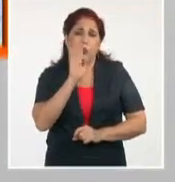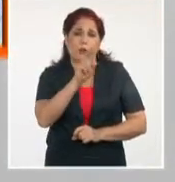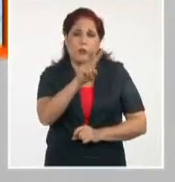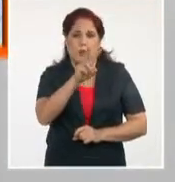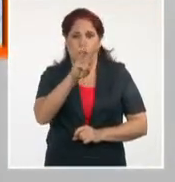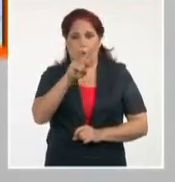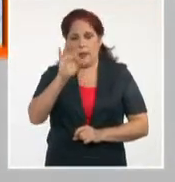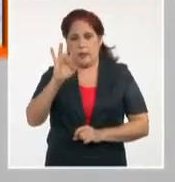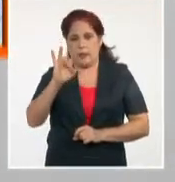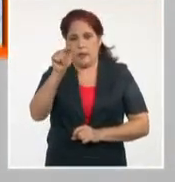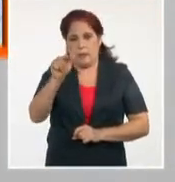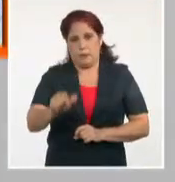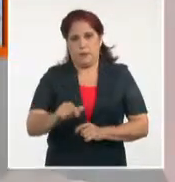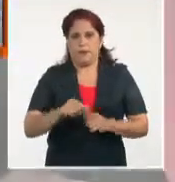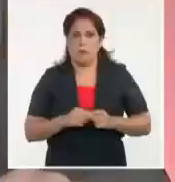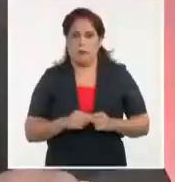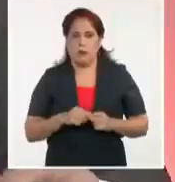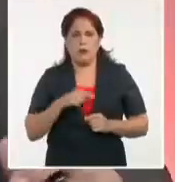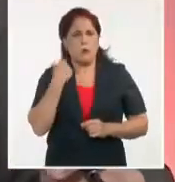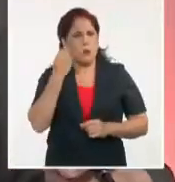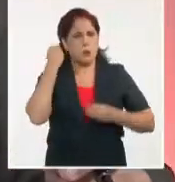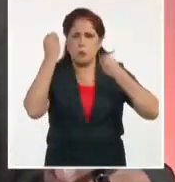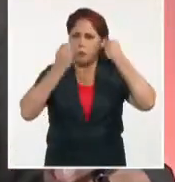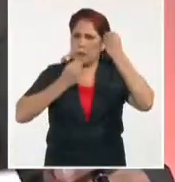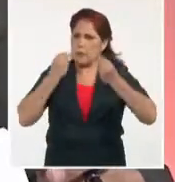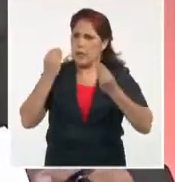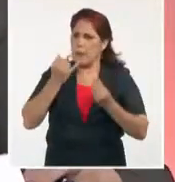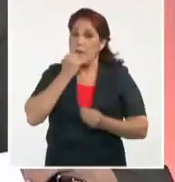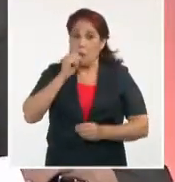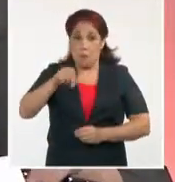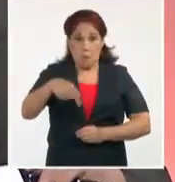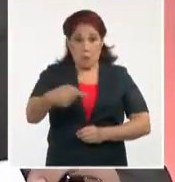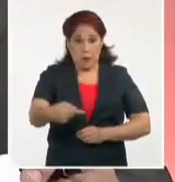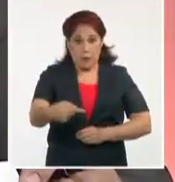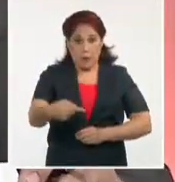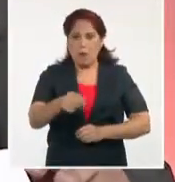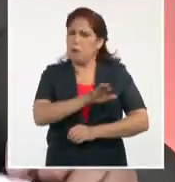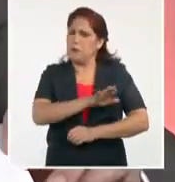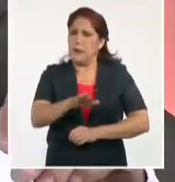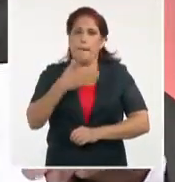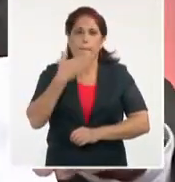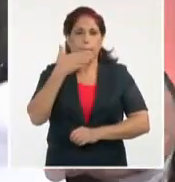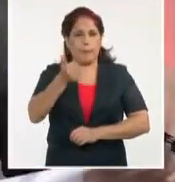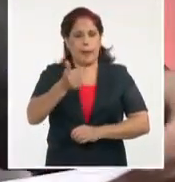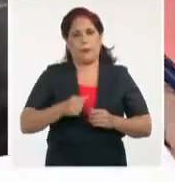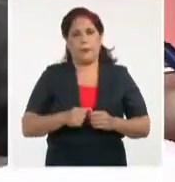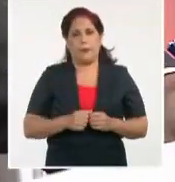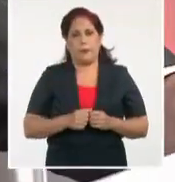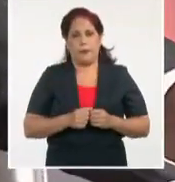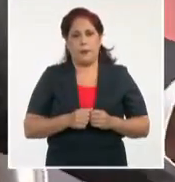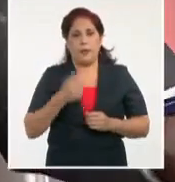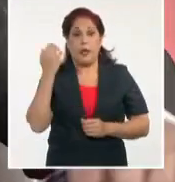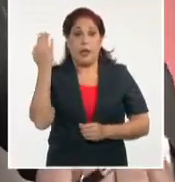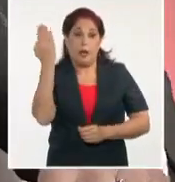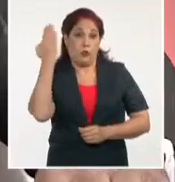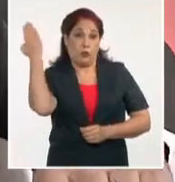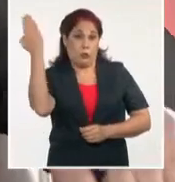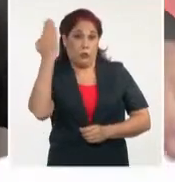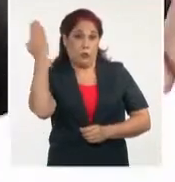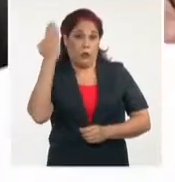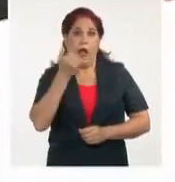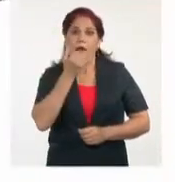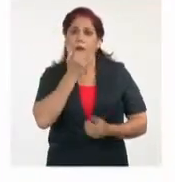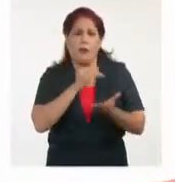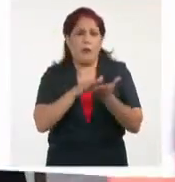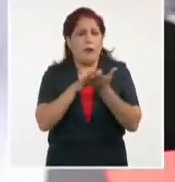237 personas. O sea que nosotros consideramos que mañana debemos estar en condiciones normales, y que la tormenta lo que nos ha